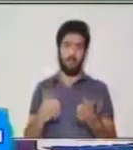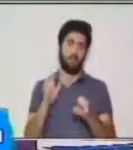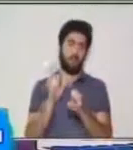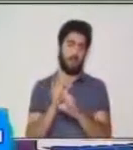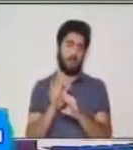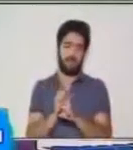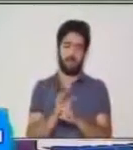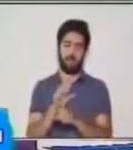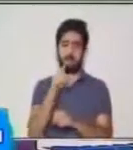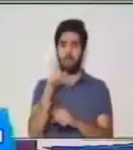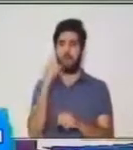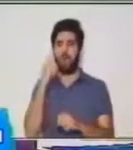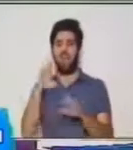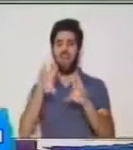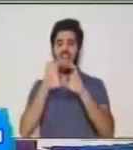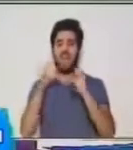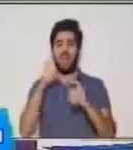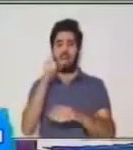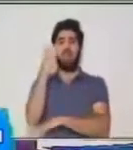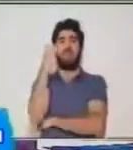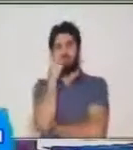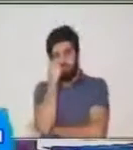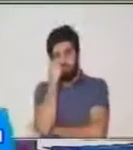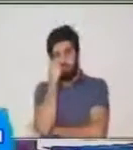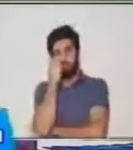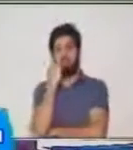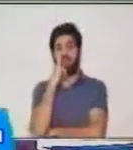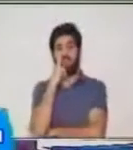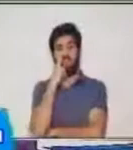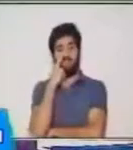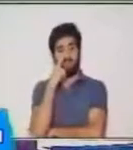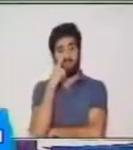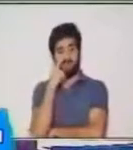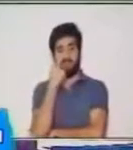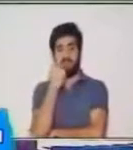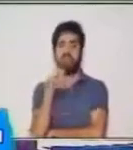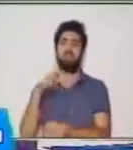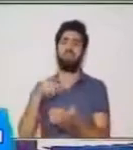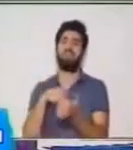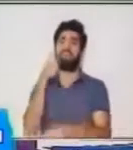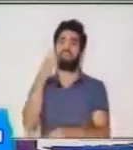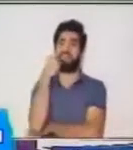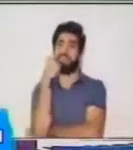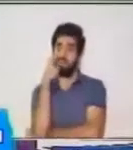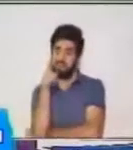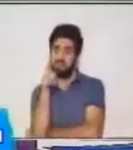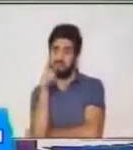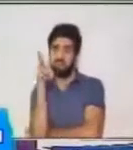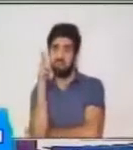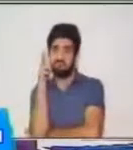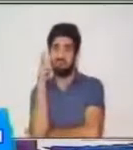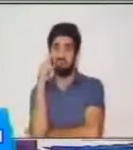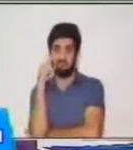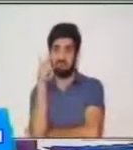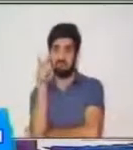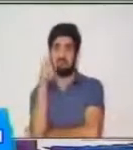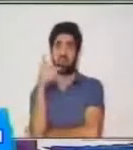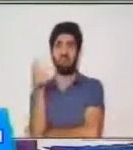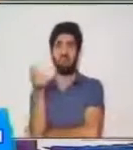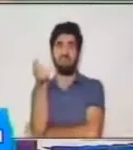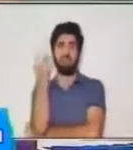ejemplo, en clase y te has aburrido, te has dado cuenta que solamente oyes, pero no prestas atención, por eso no logras comprender el